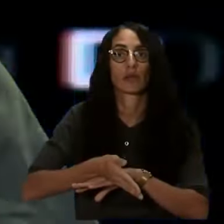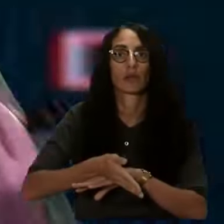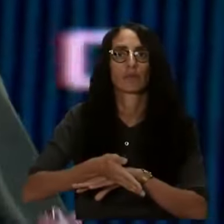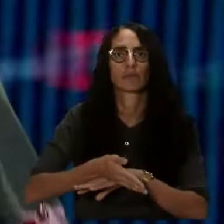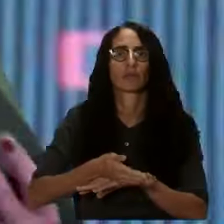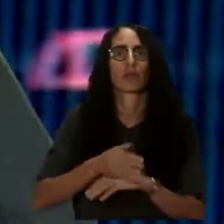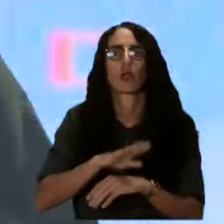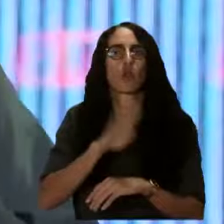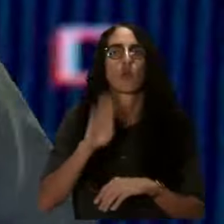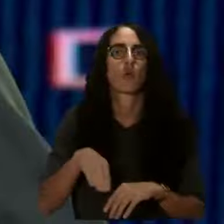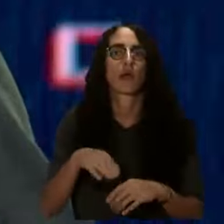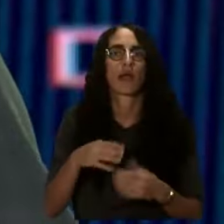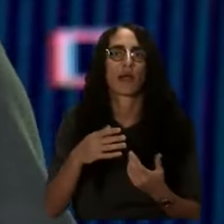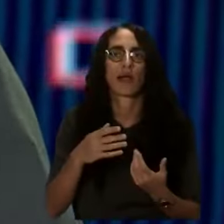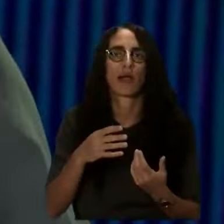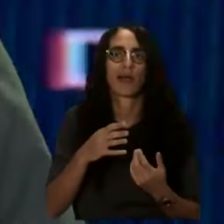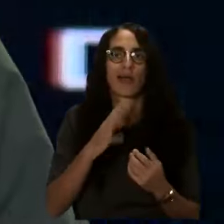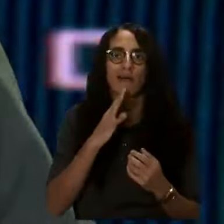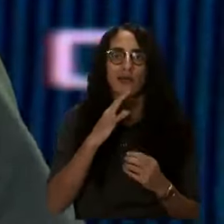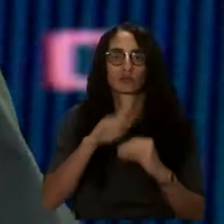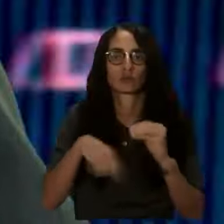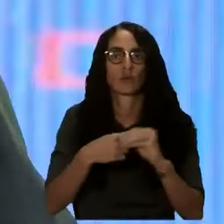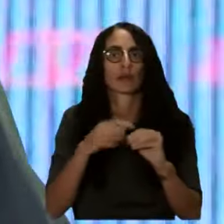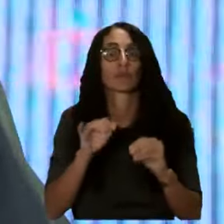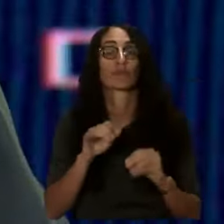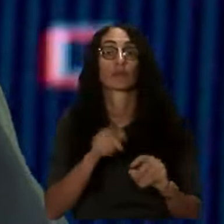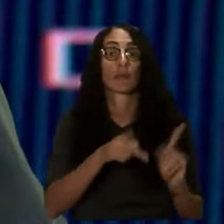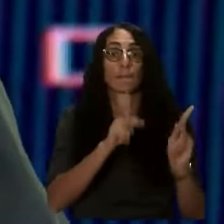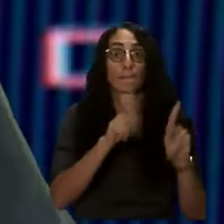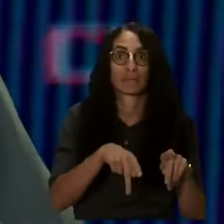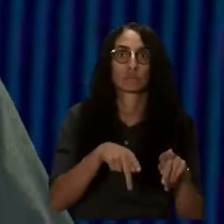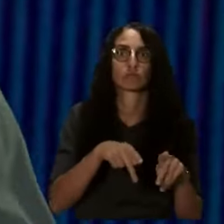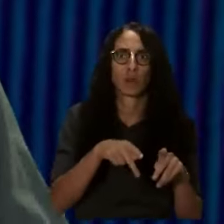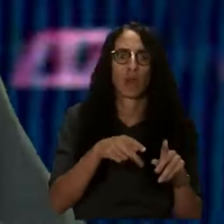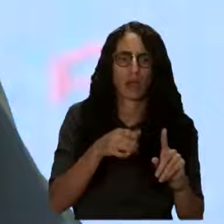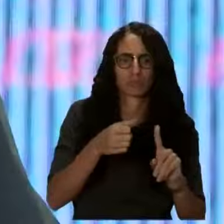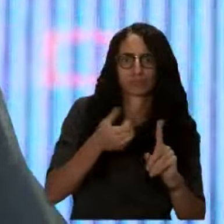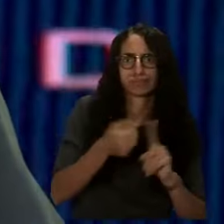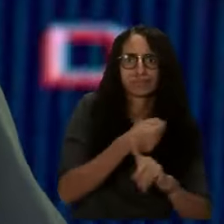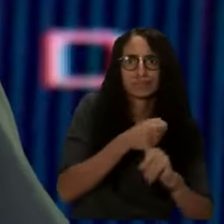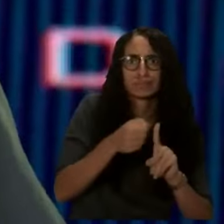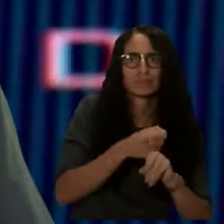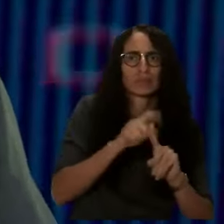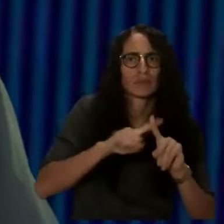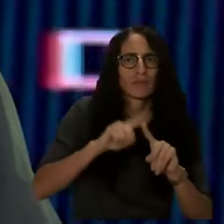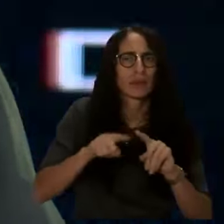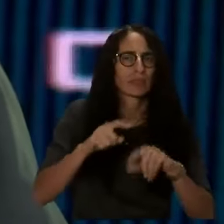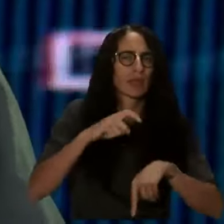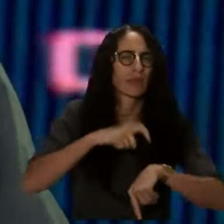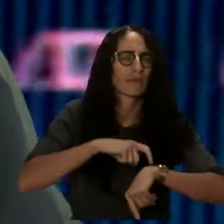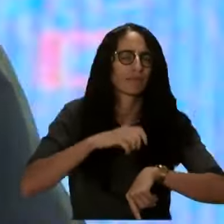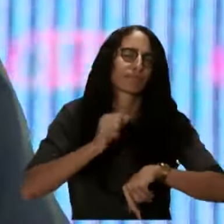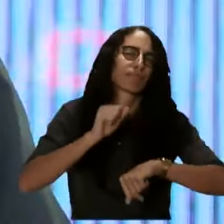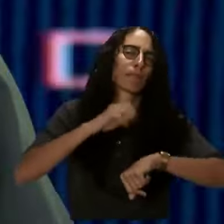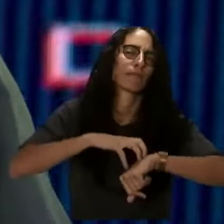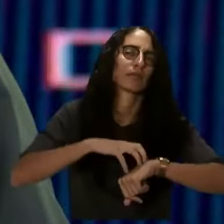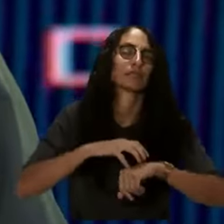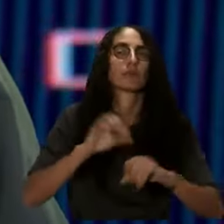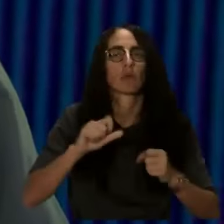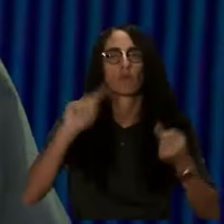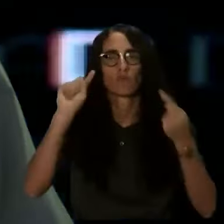haber vinculado una cosa con la otra una víctima que ha sido estrangulada en varias ocasiones puede padecer de